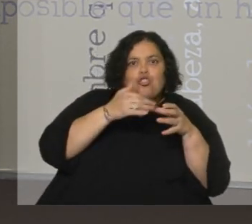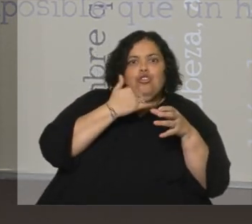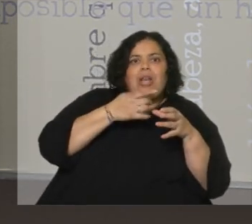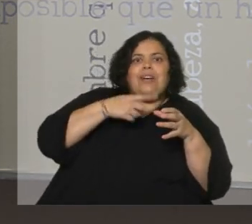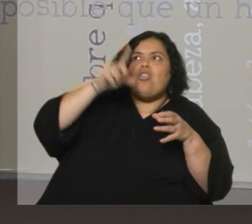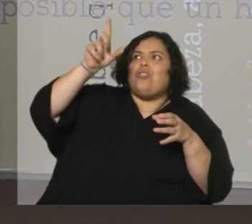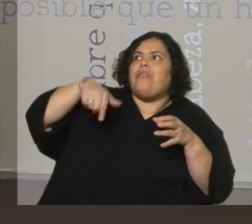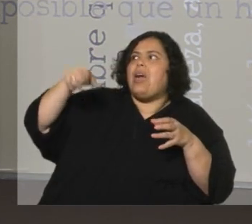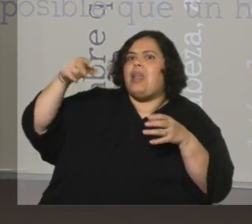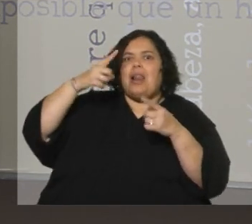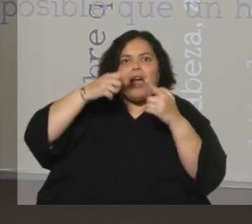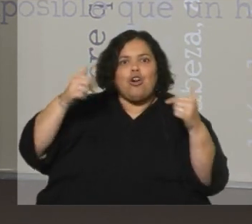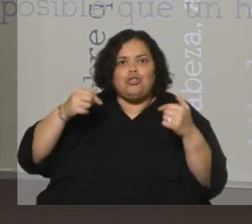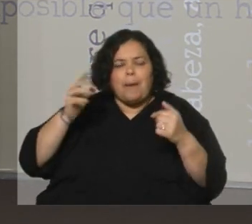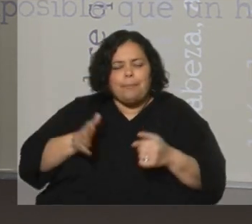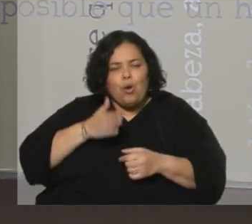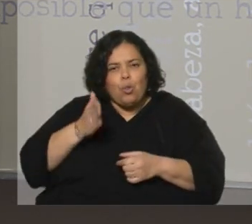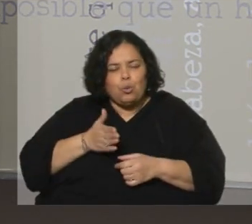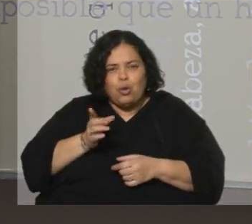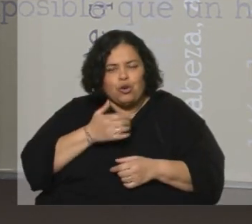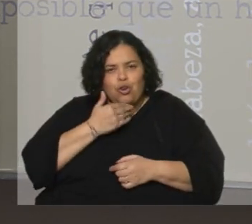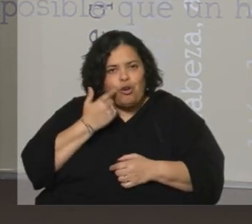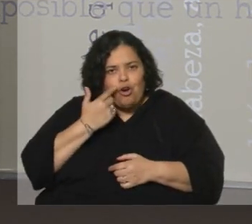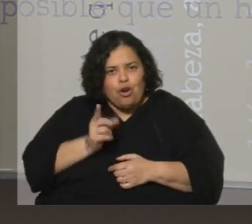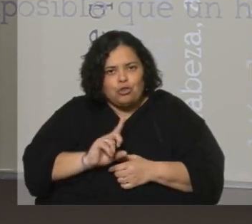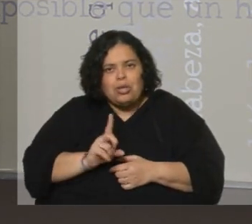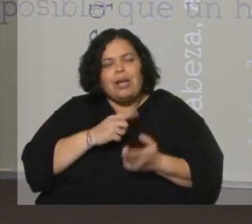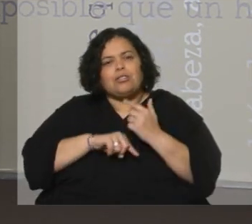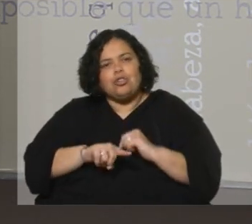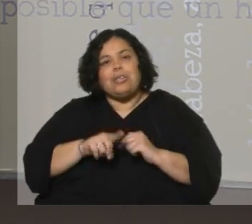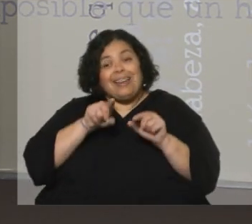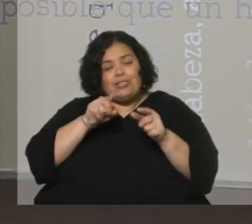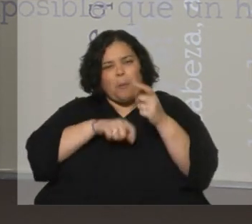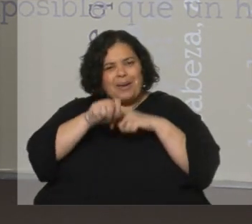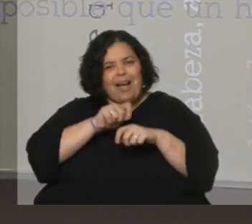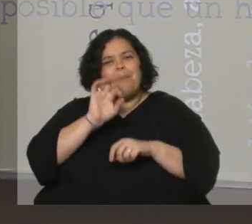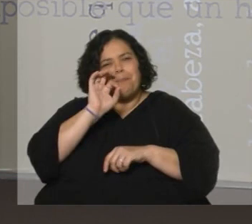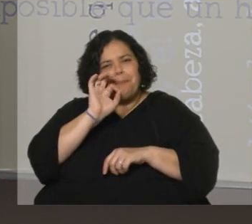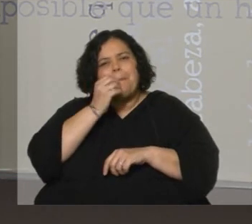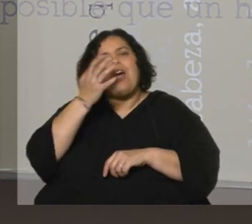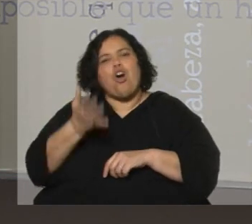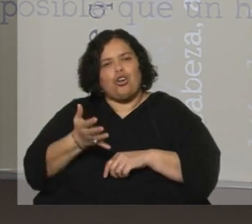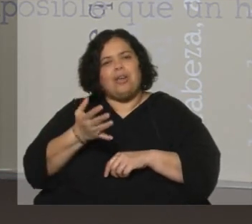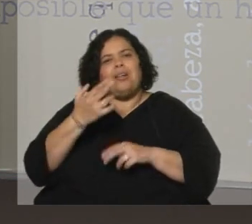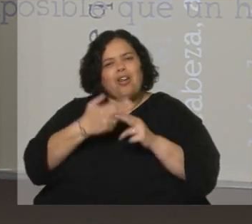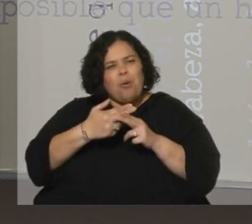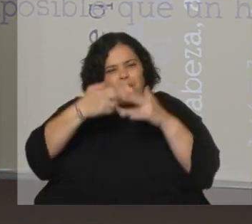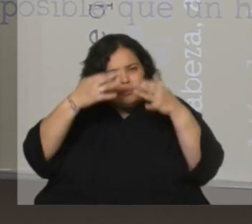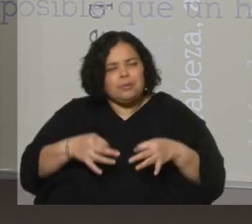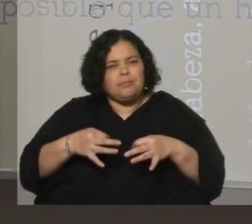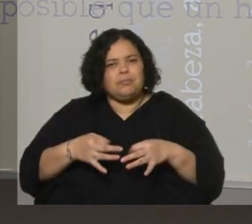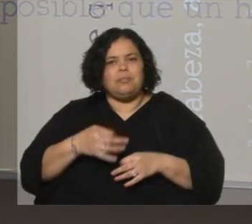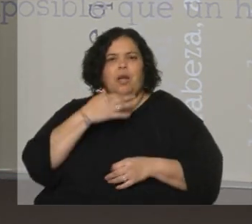productos y creo que está bueno sobre todo para en esos en esos mercados este que que las denominaciones estén así como te ponen hoy los los